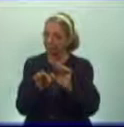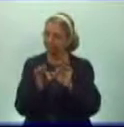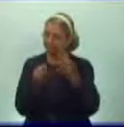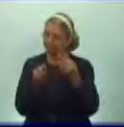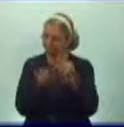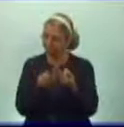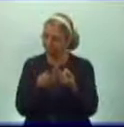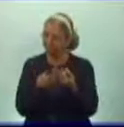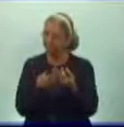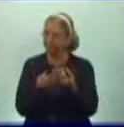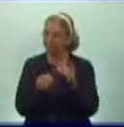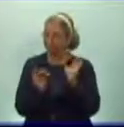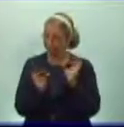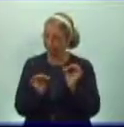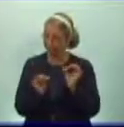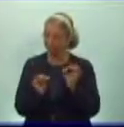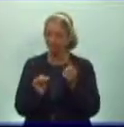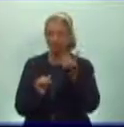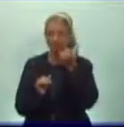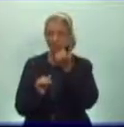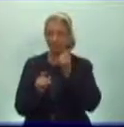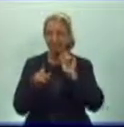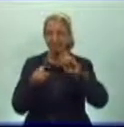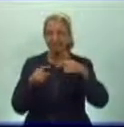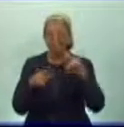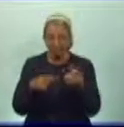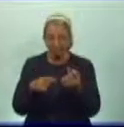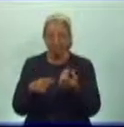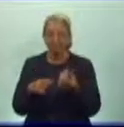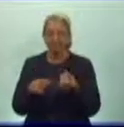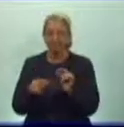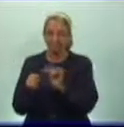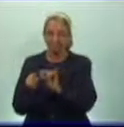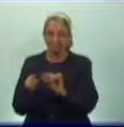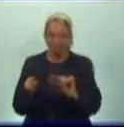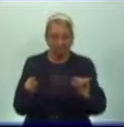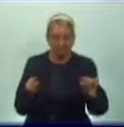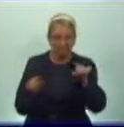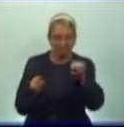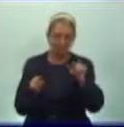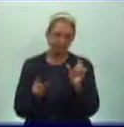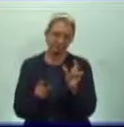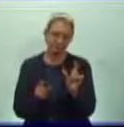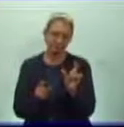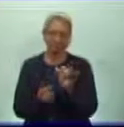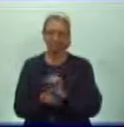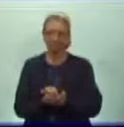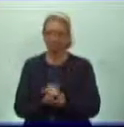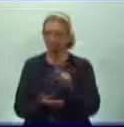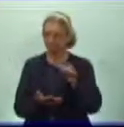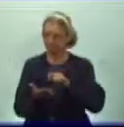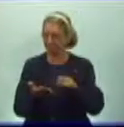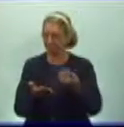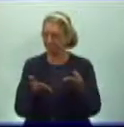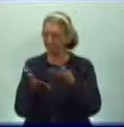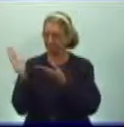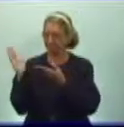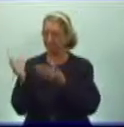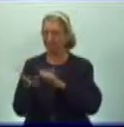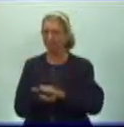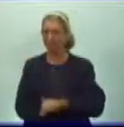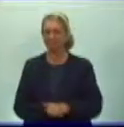familiares. Además, van a realizar oraciones también con estas palabras. Se las voy a dejar ahí para que la